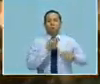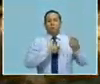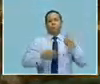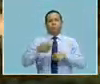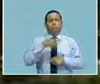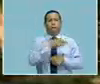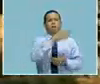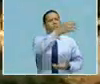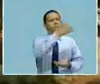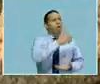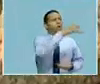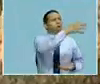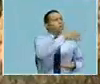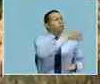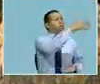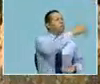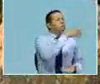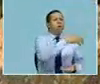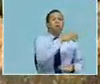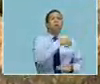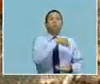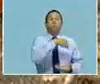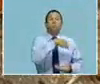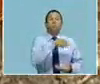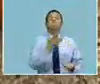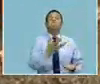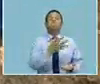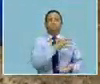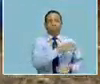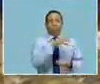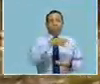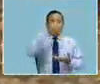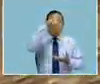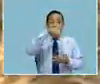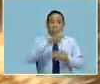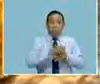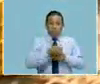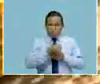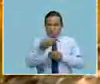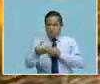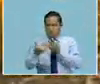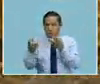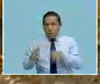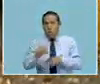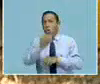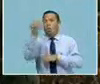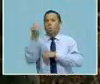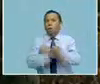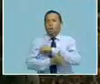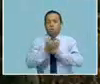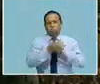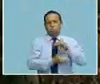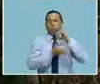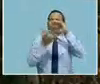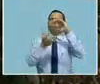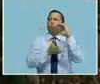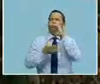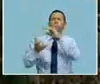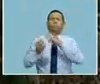recolección de la fruta, las mismas que son distribuidas dentro y fuera del país. La producción de este año yo la veo con